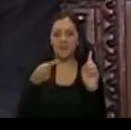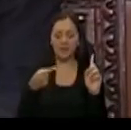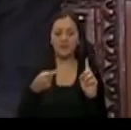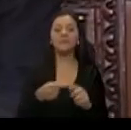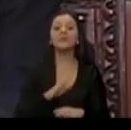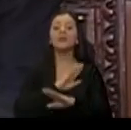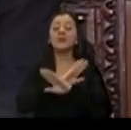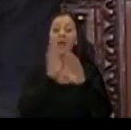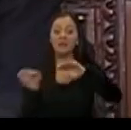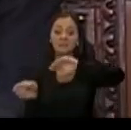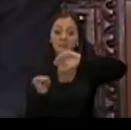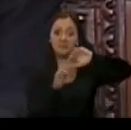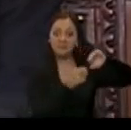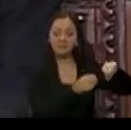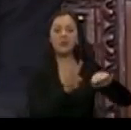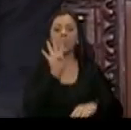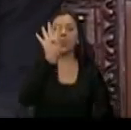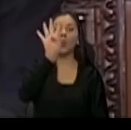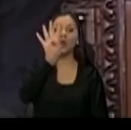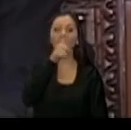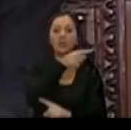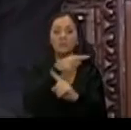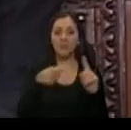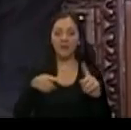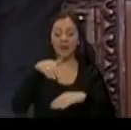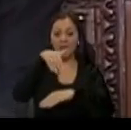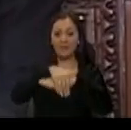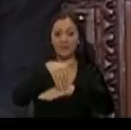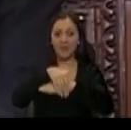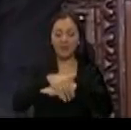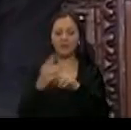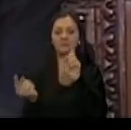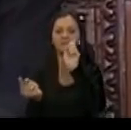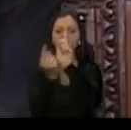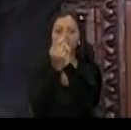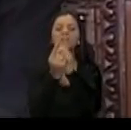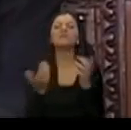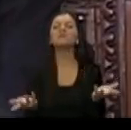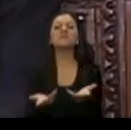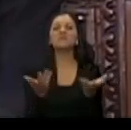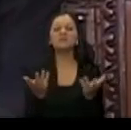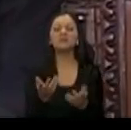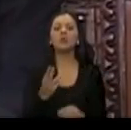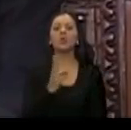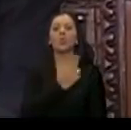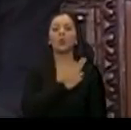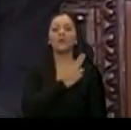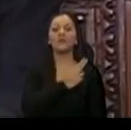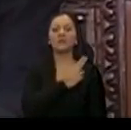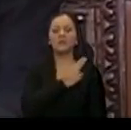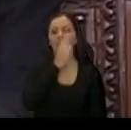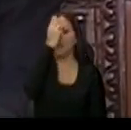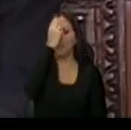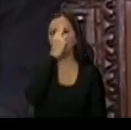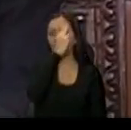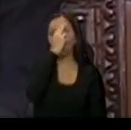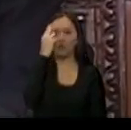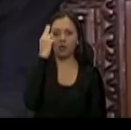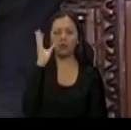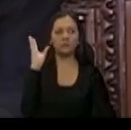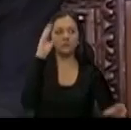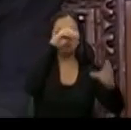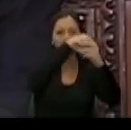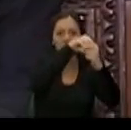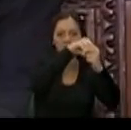30 un encuentro con el mundo de la educación en la Pontificia Universidad Católica del Ecuador y a las